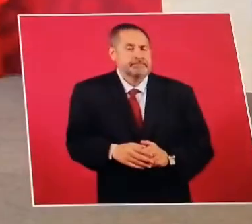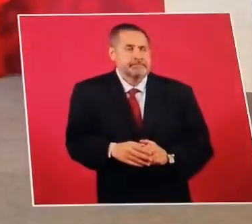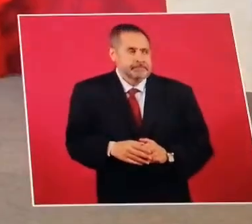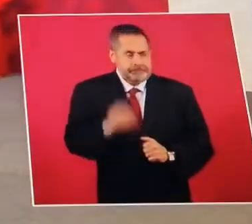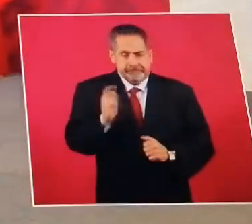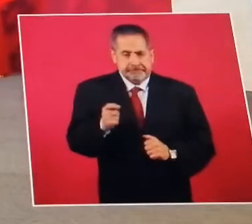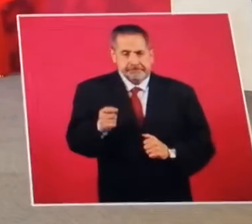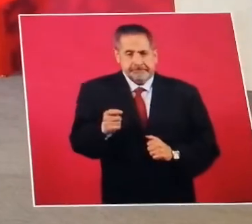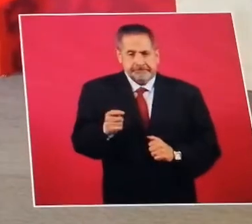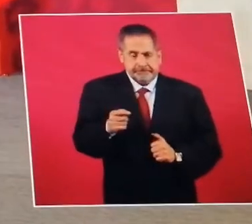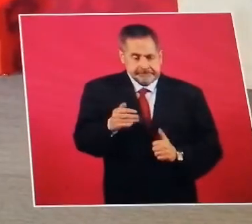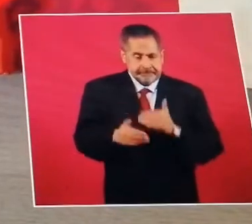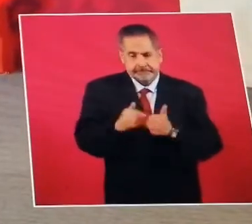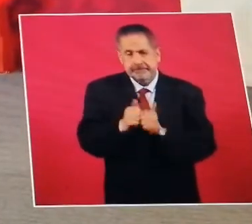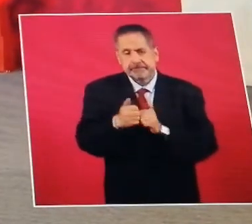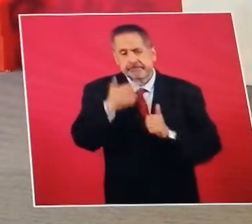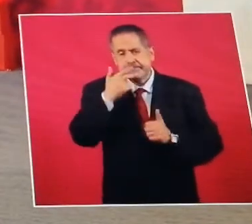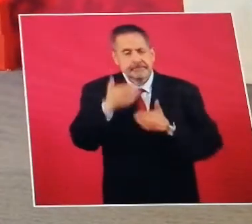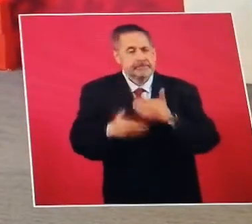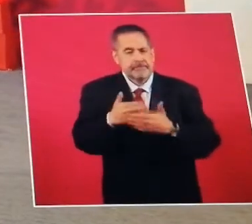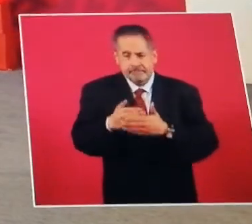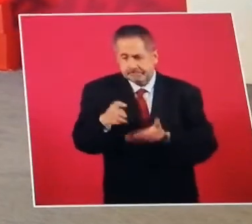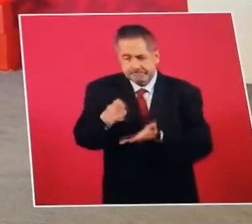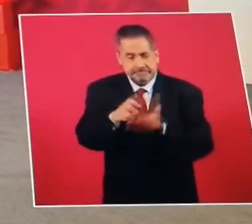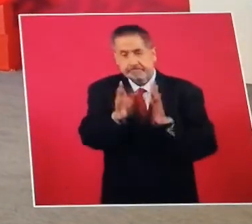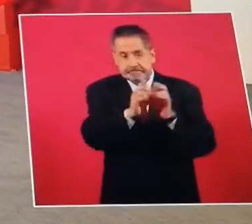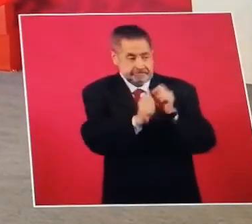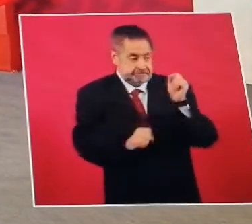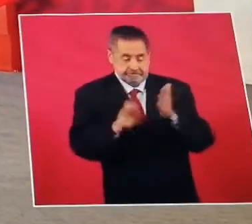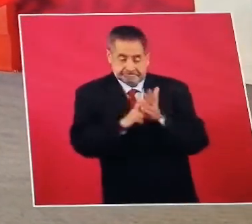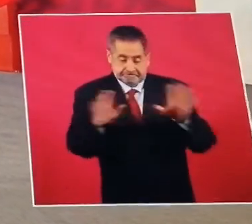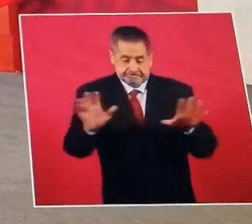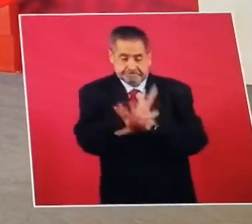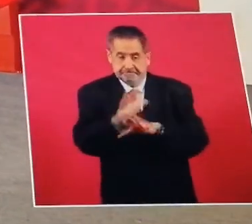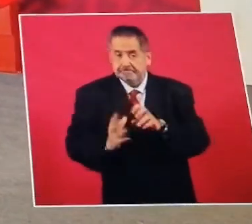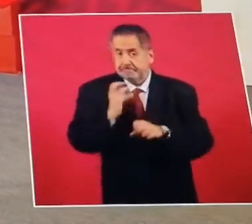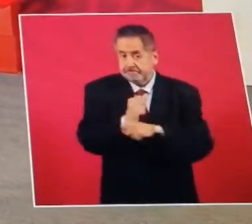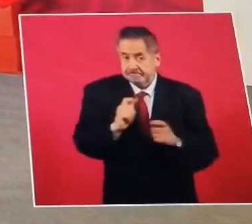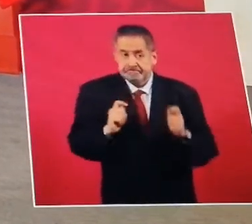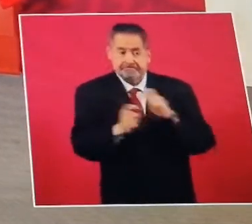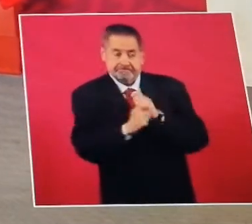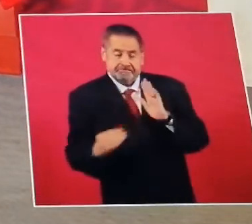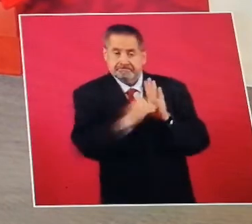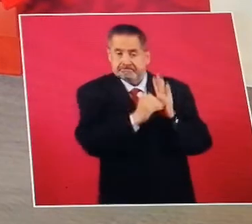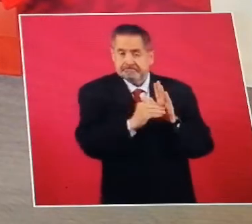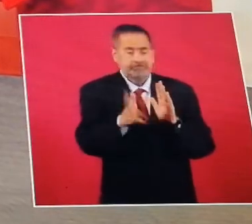se logró la reforma constitucional porque